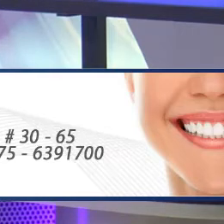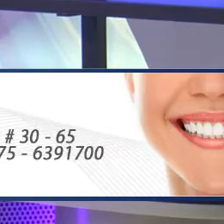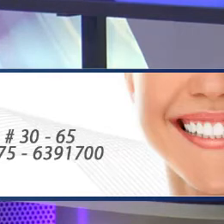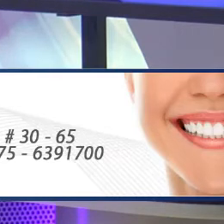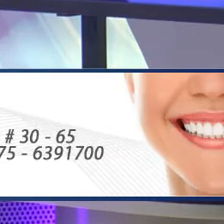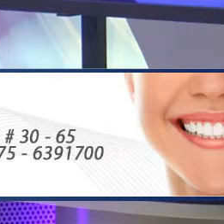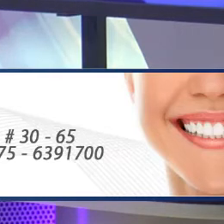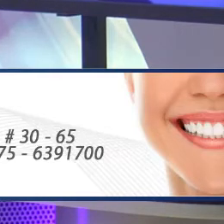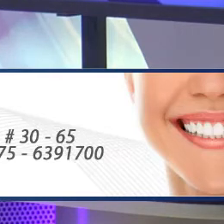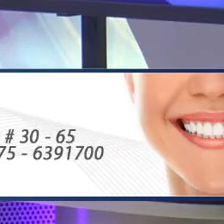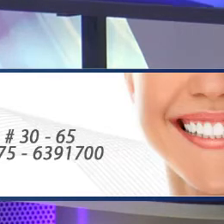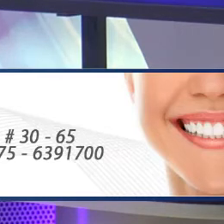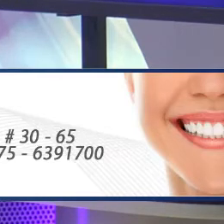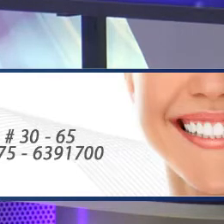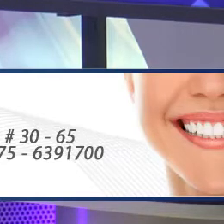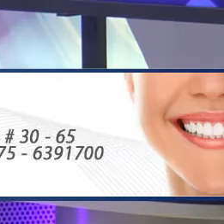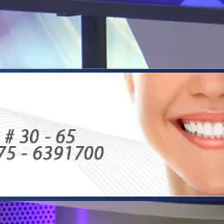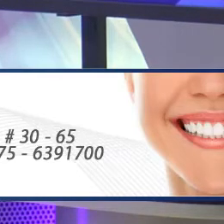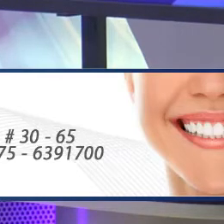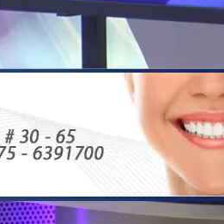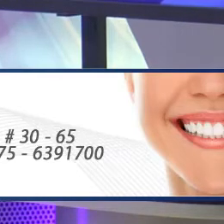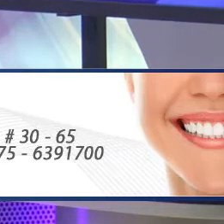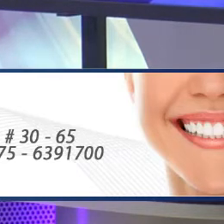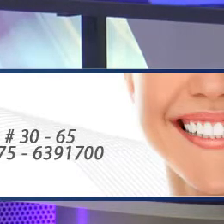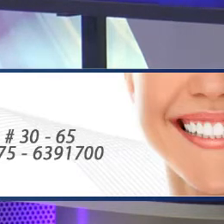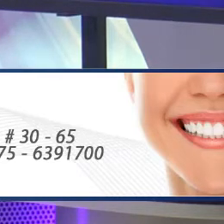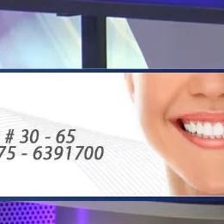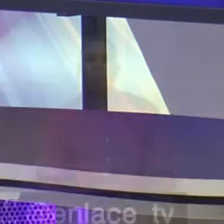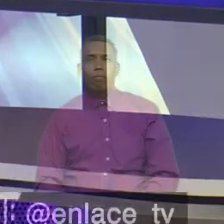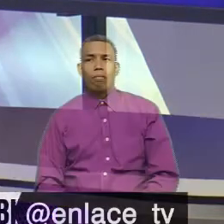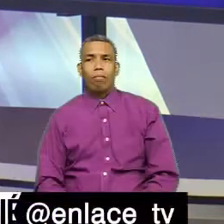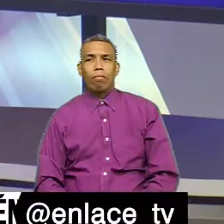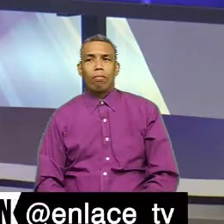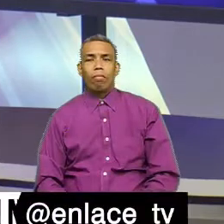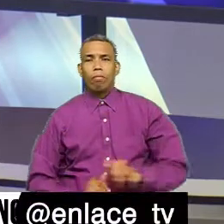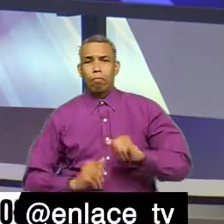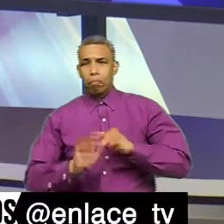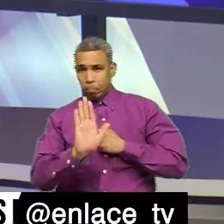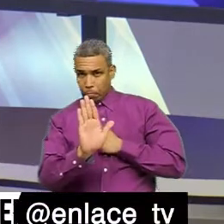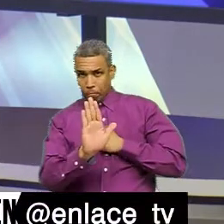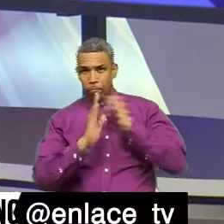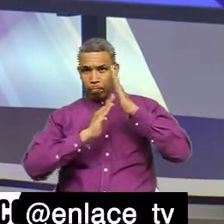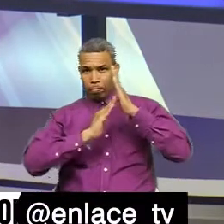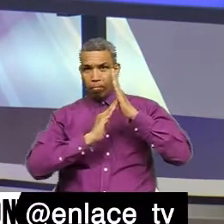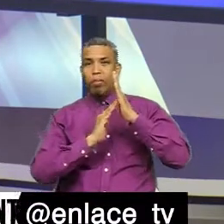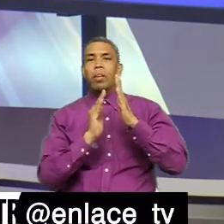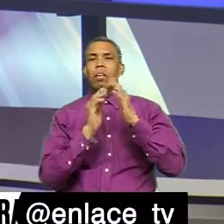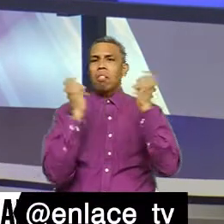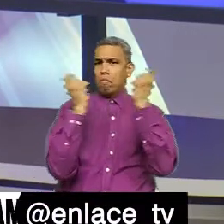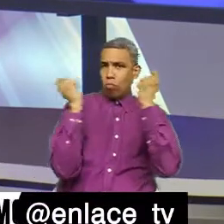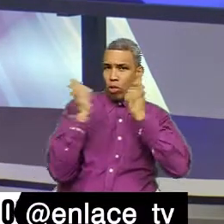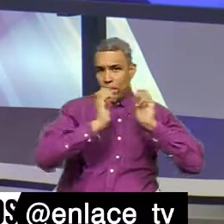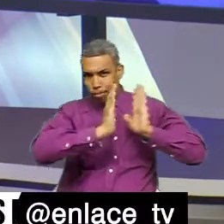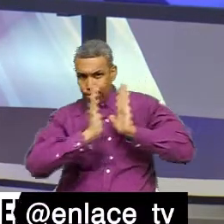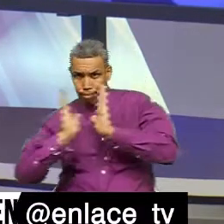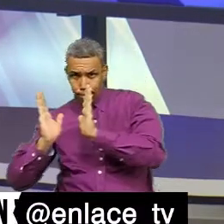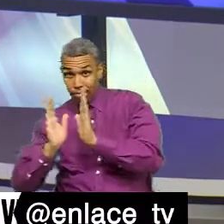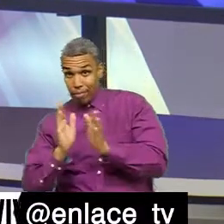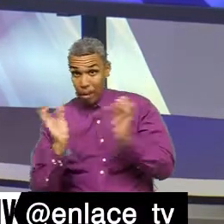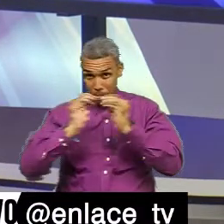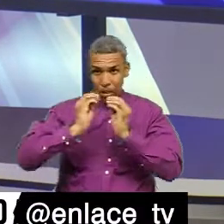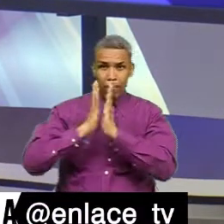por computador y la mejor asesoría profesional. Chrome es odontología especializada. Es tiempo de hacer nuestra primera pausa en reconocimiento a los que hacen posible el noticiero que